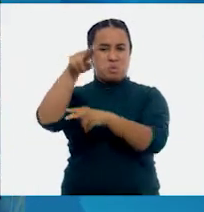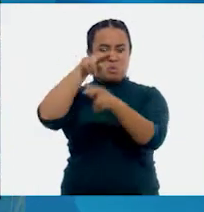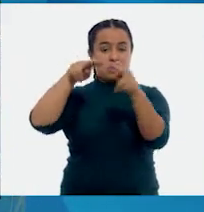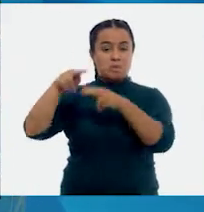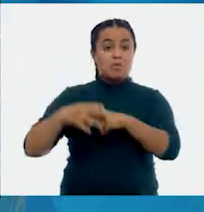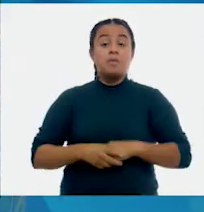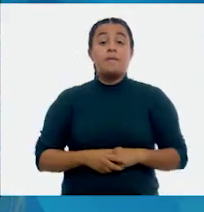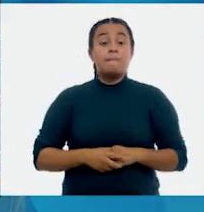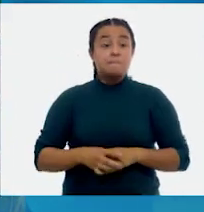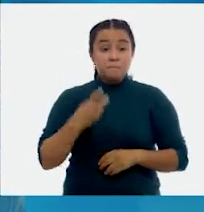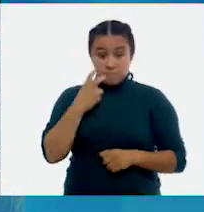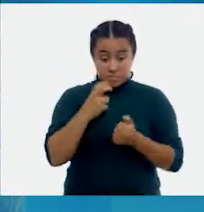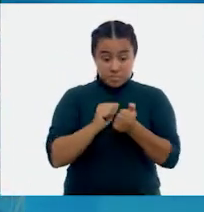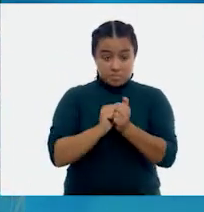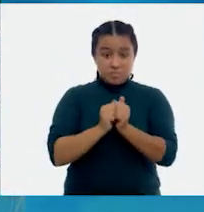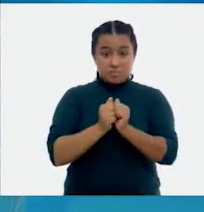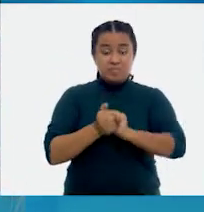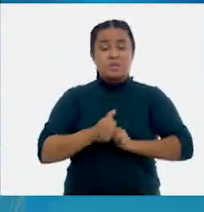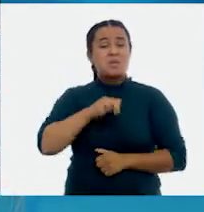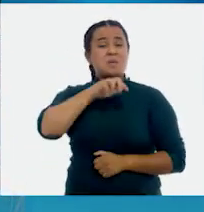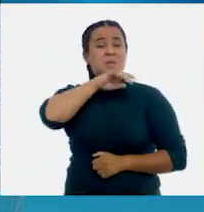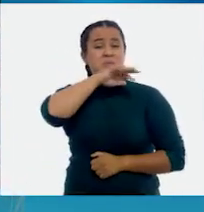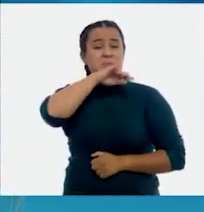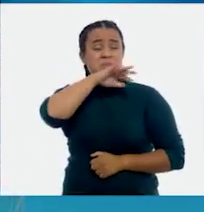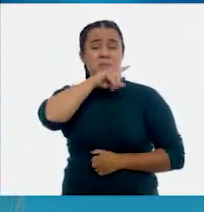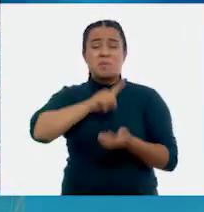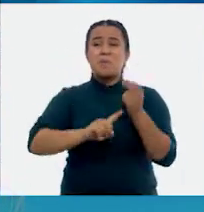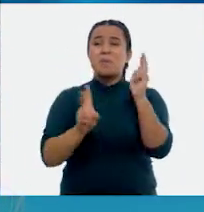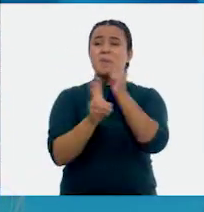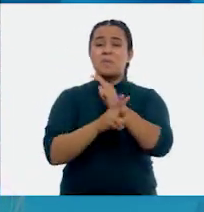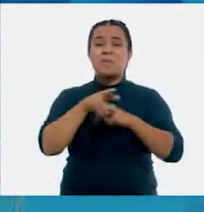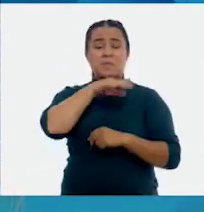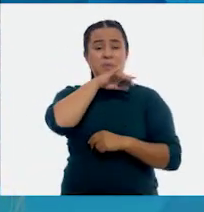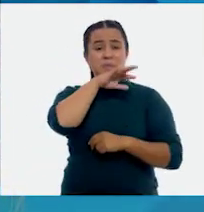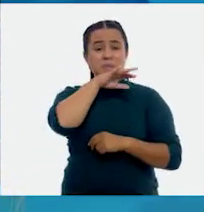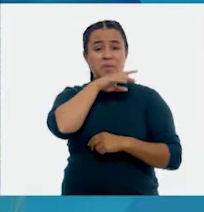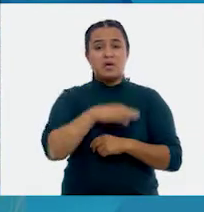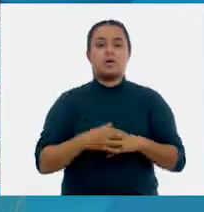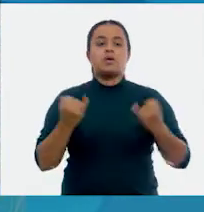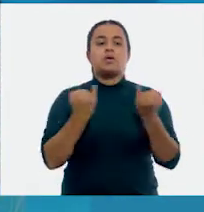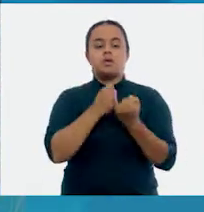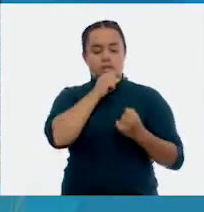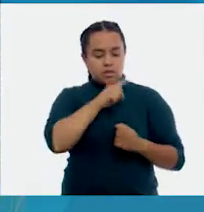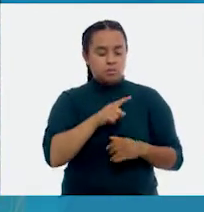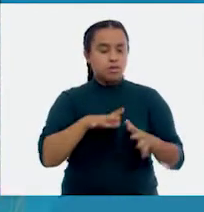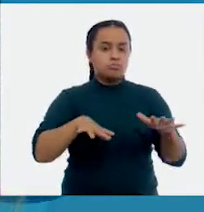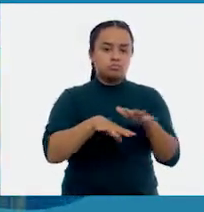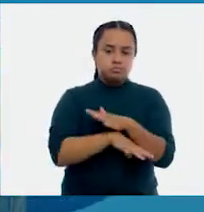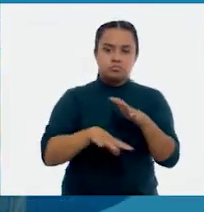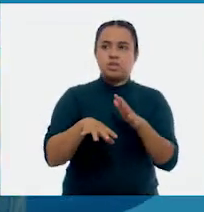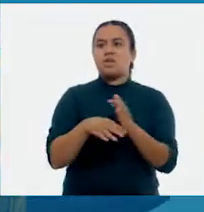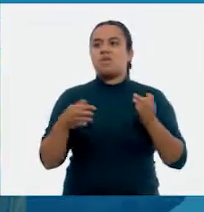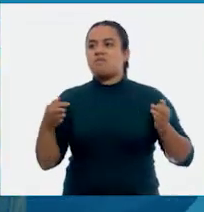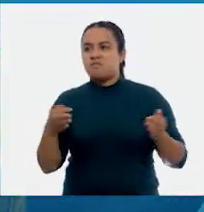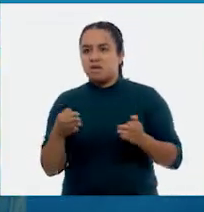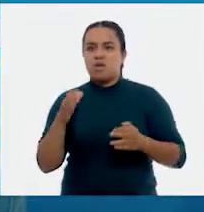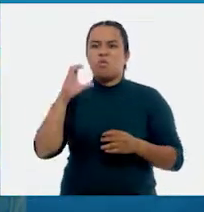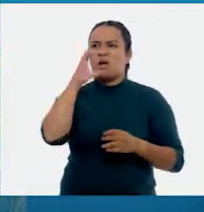atmósfera, generan la contaminación del aire y los cambios de temperatura que venimos